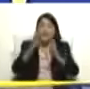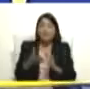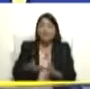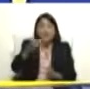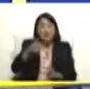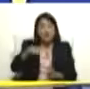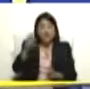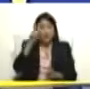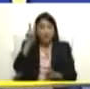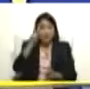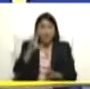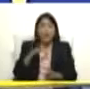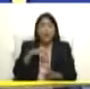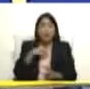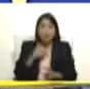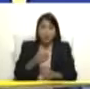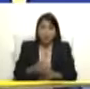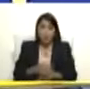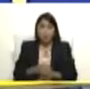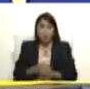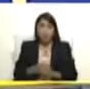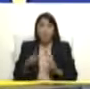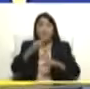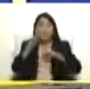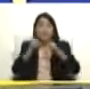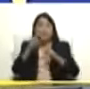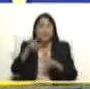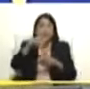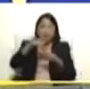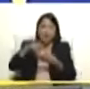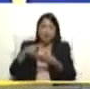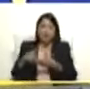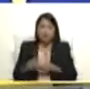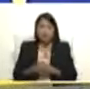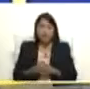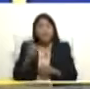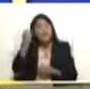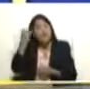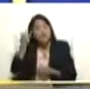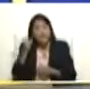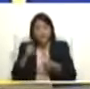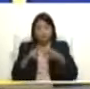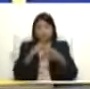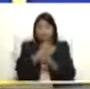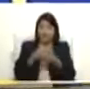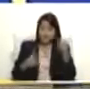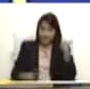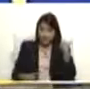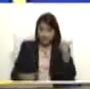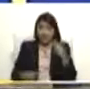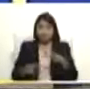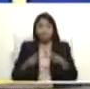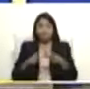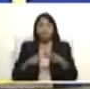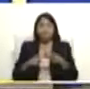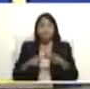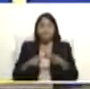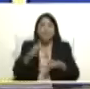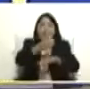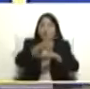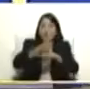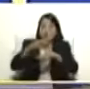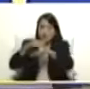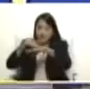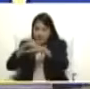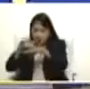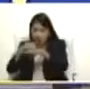nacional podrán ser sometidas a referéndum consultivo por iniciativa del presidente con el Consejo de Ministros,